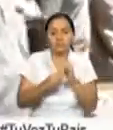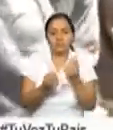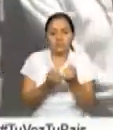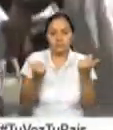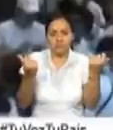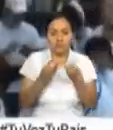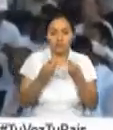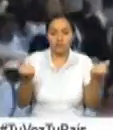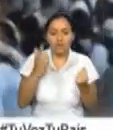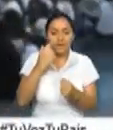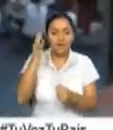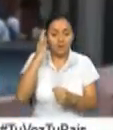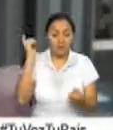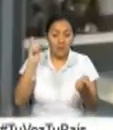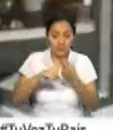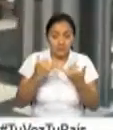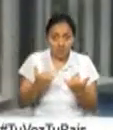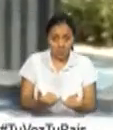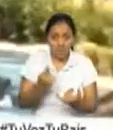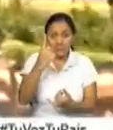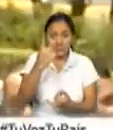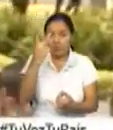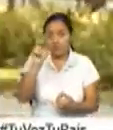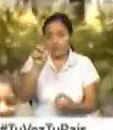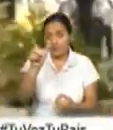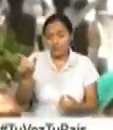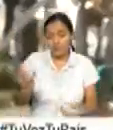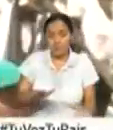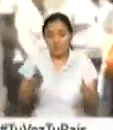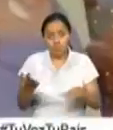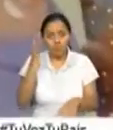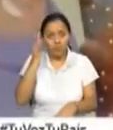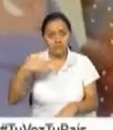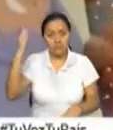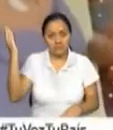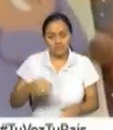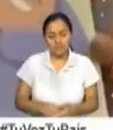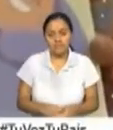pues en lo que va del 2017 los casos de femicidio ascienden a 120.